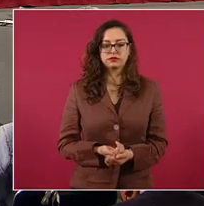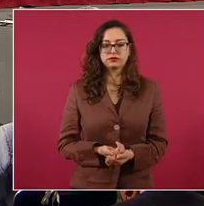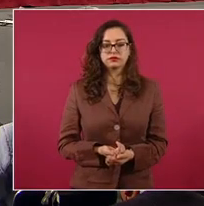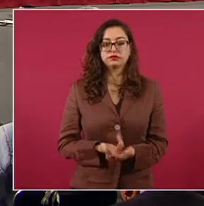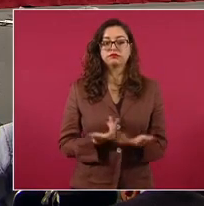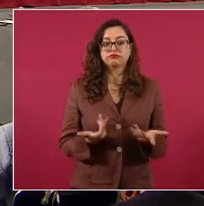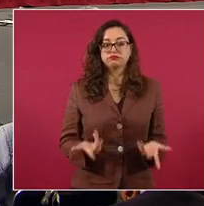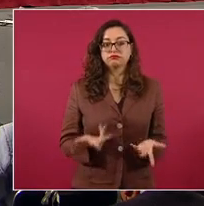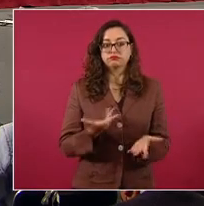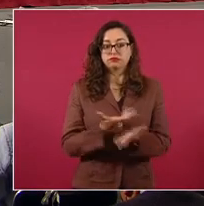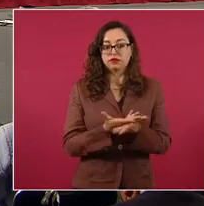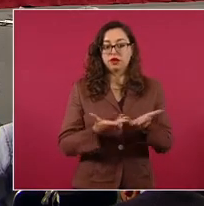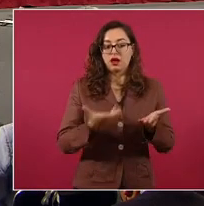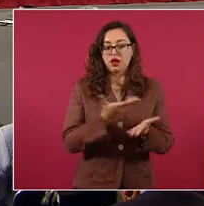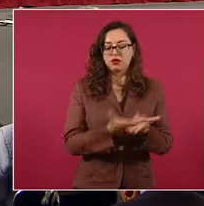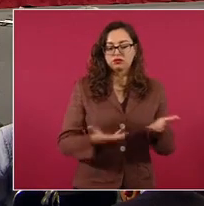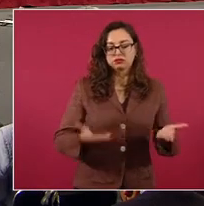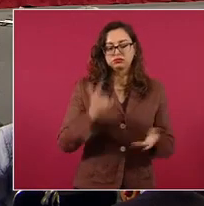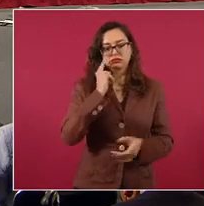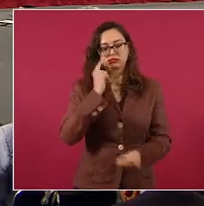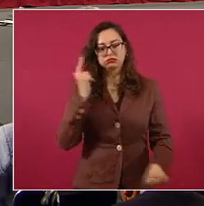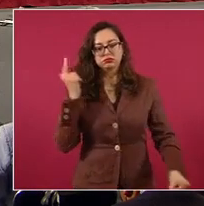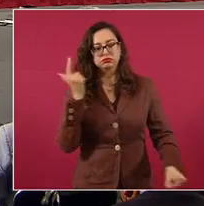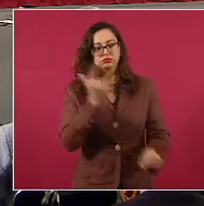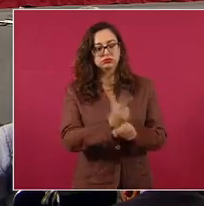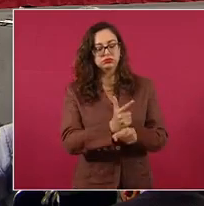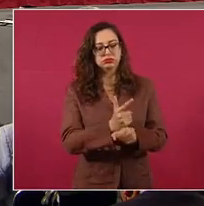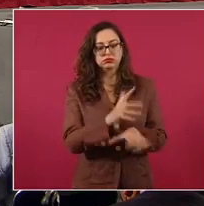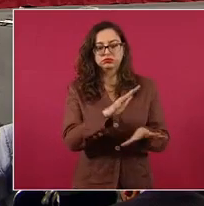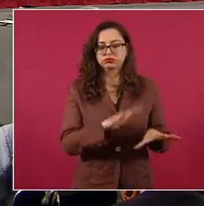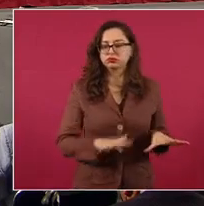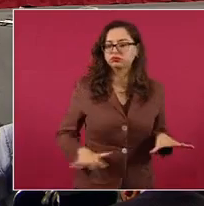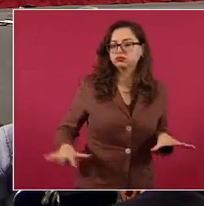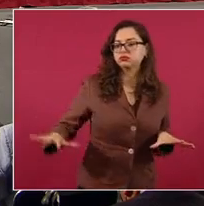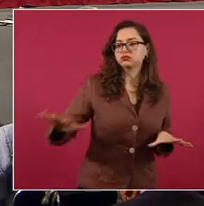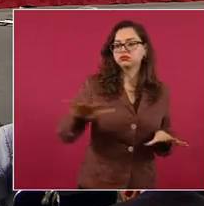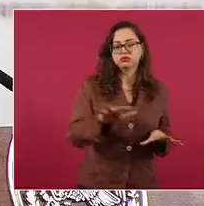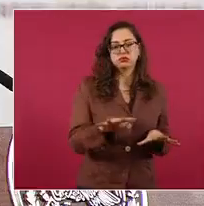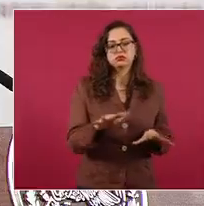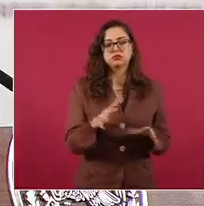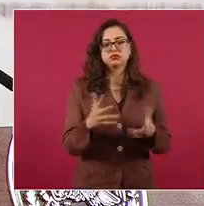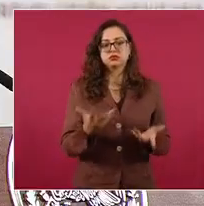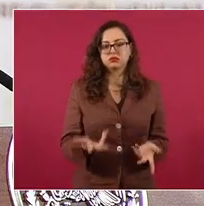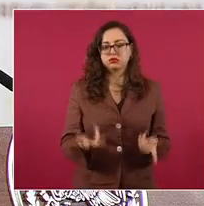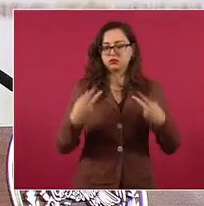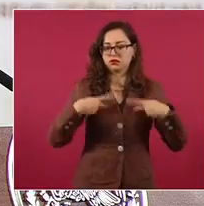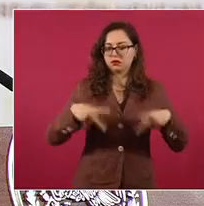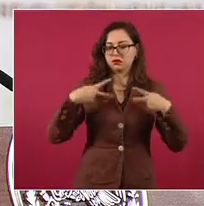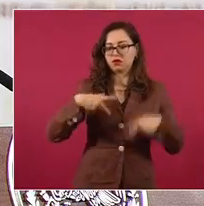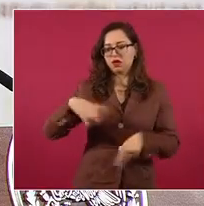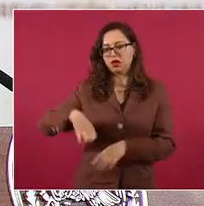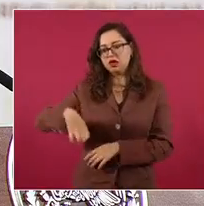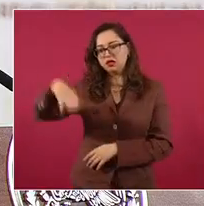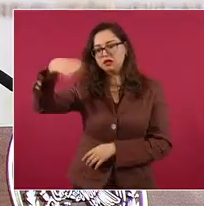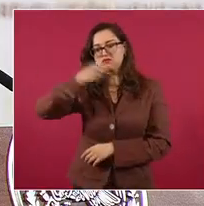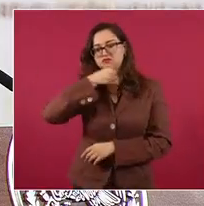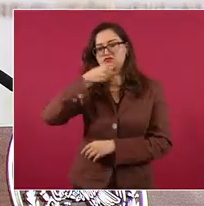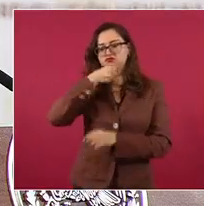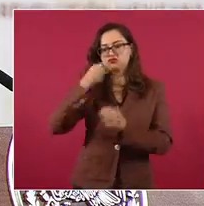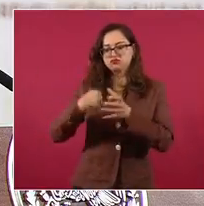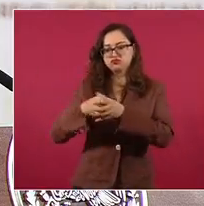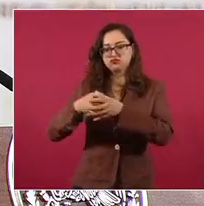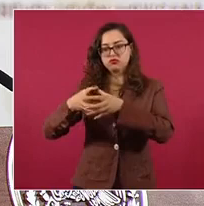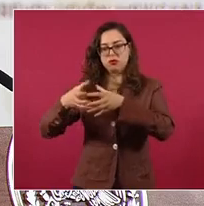país. Vamos a una población de nueva cuenta de mayor juventud y al mismo tiempo un crecimiento